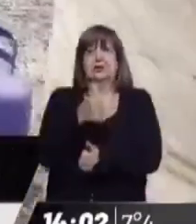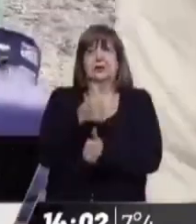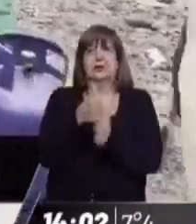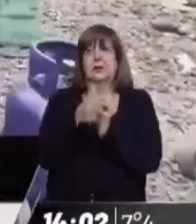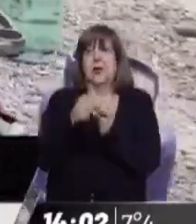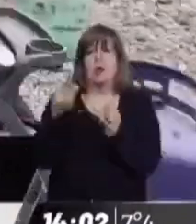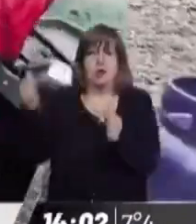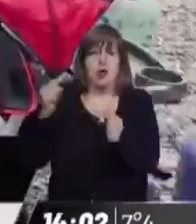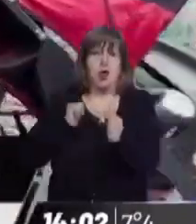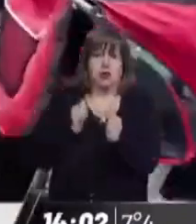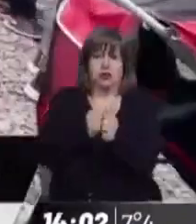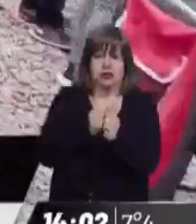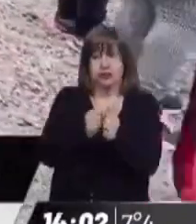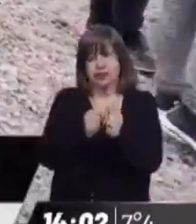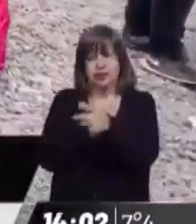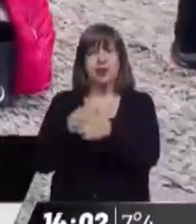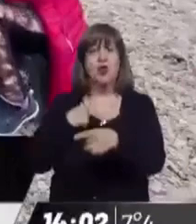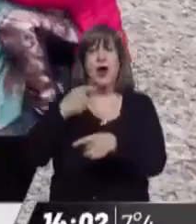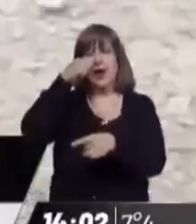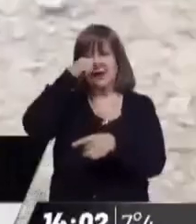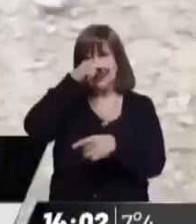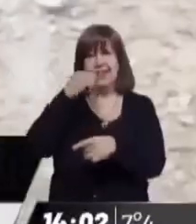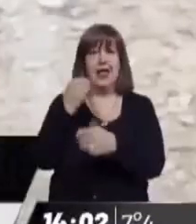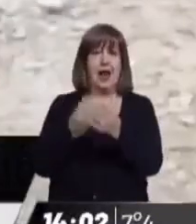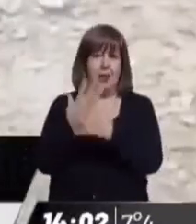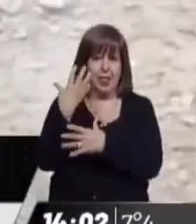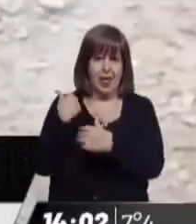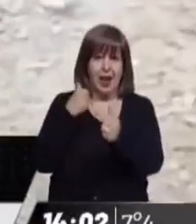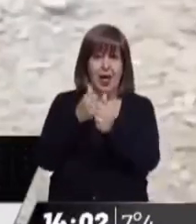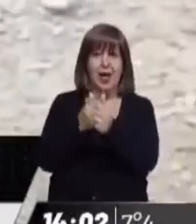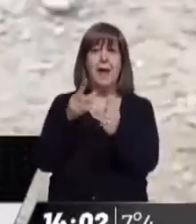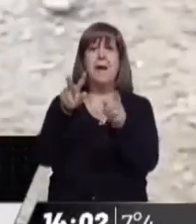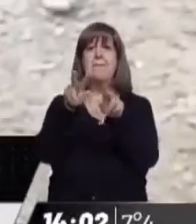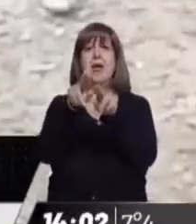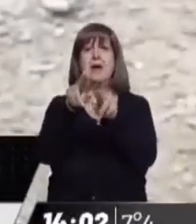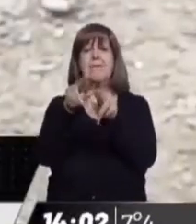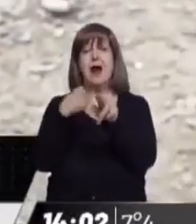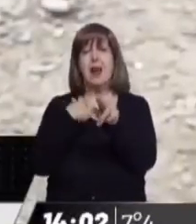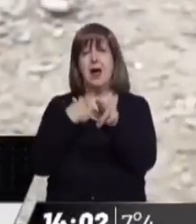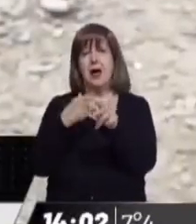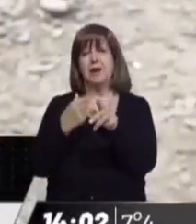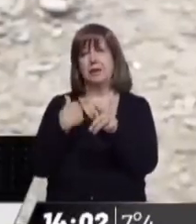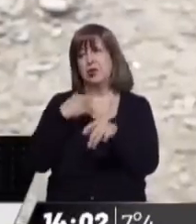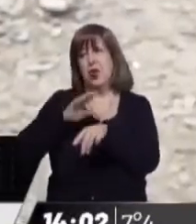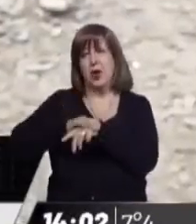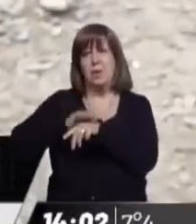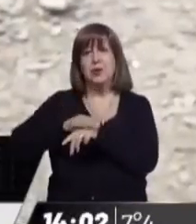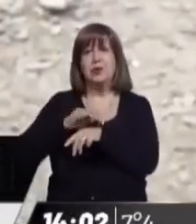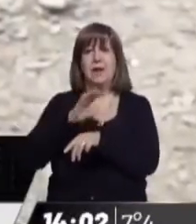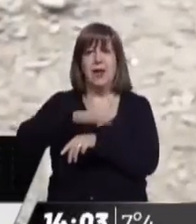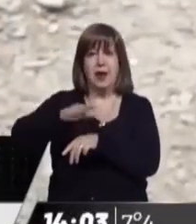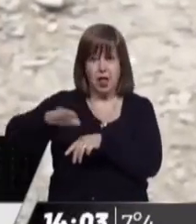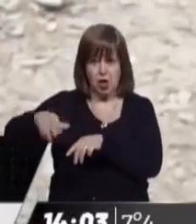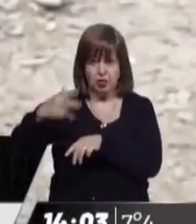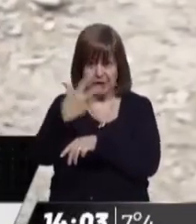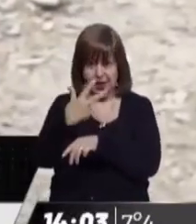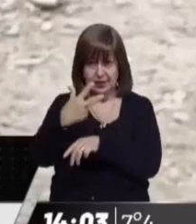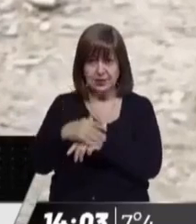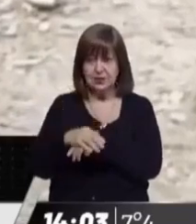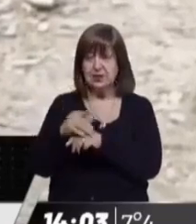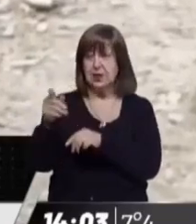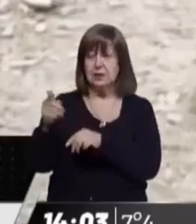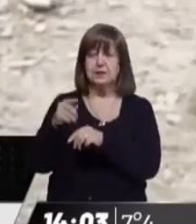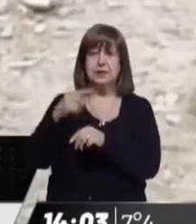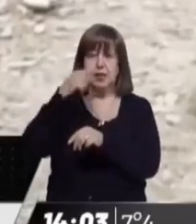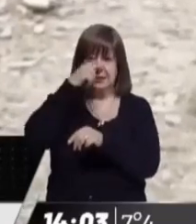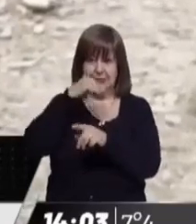venir. Ya a las 7 me vine yo para acá. Sí, pues tengo los chicos a cargo mío y no tengo... Igualmente lleva bastante esperando usted, más